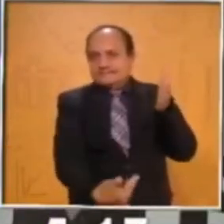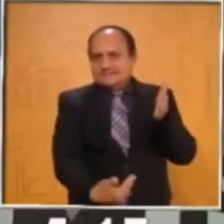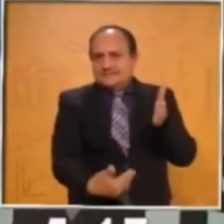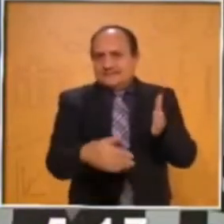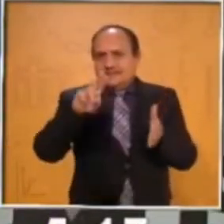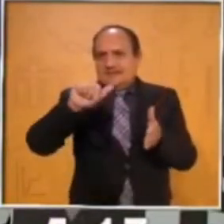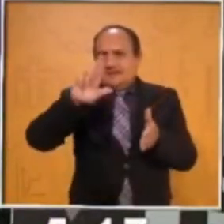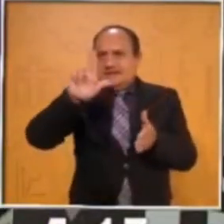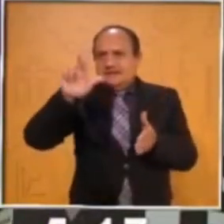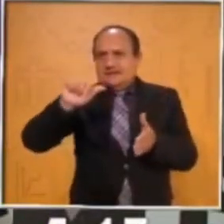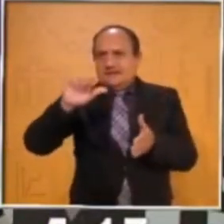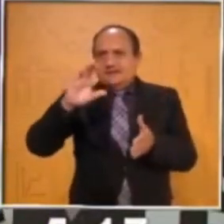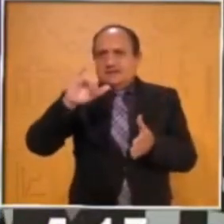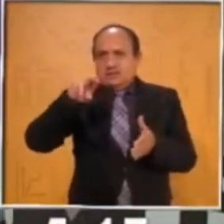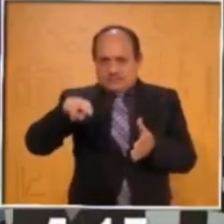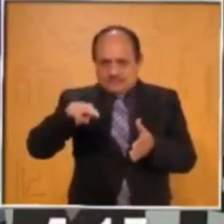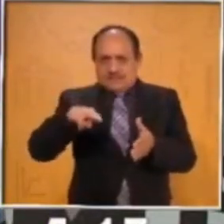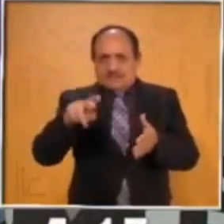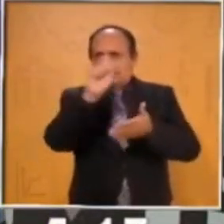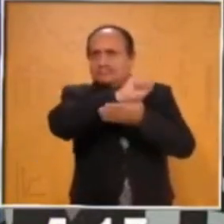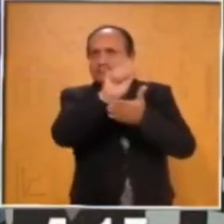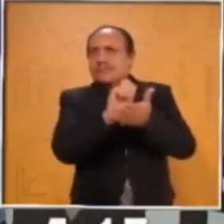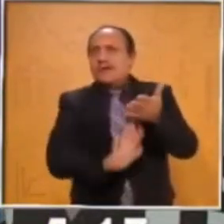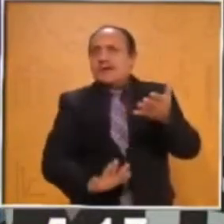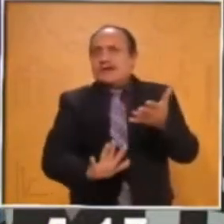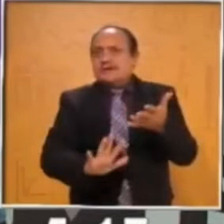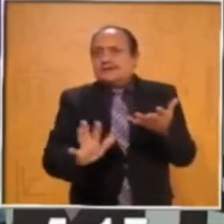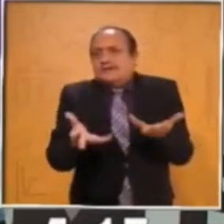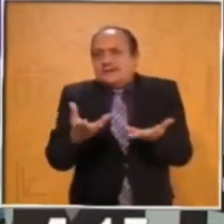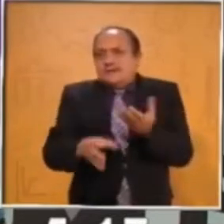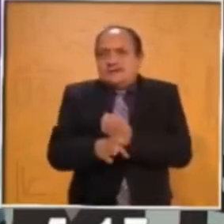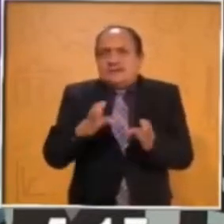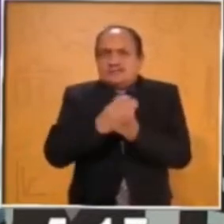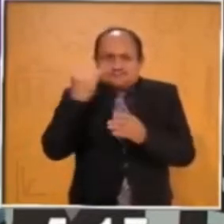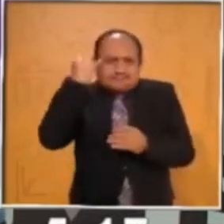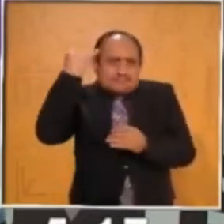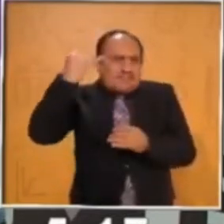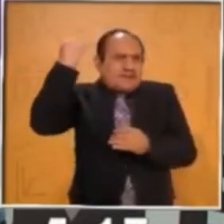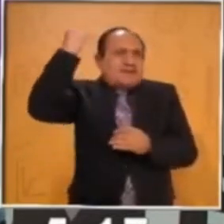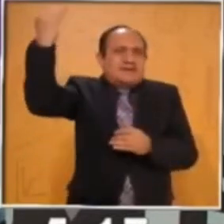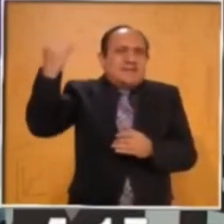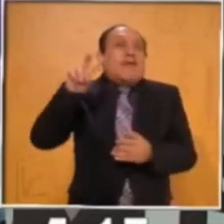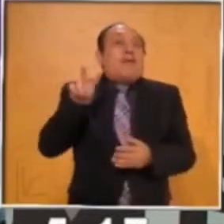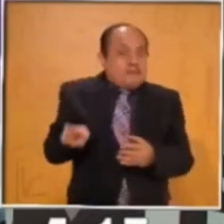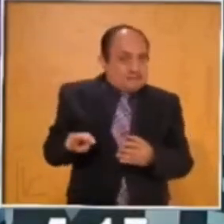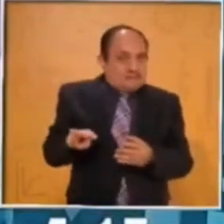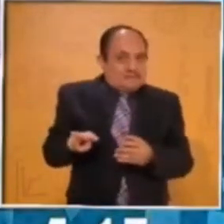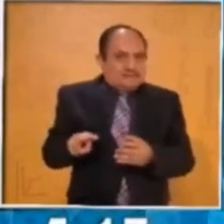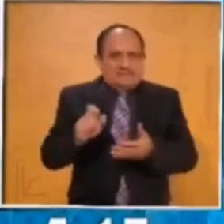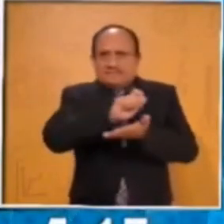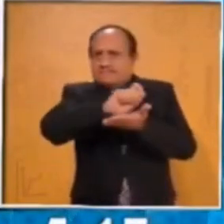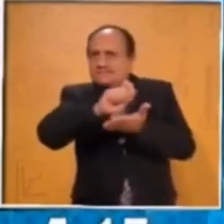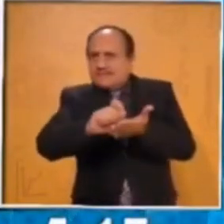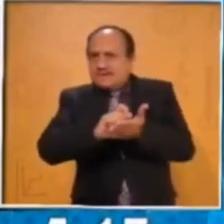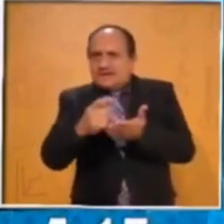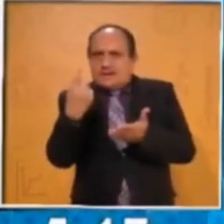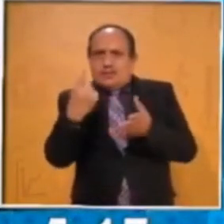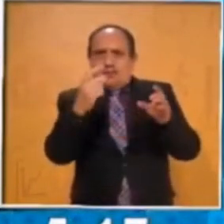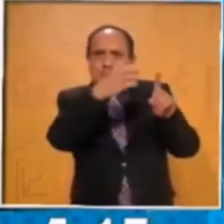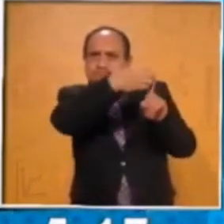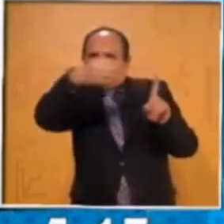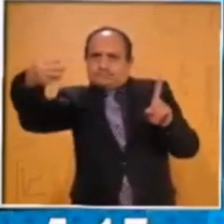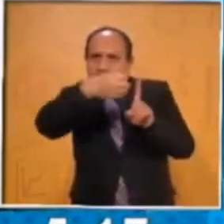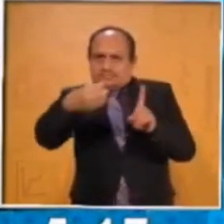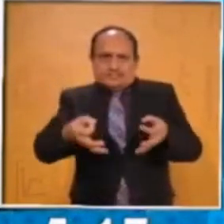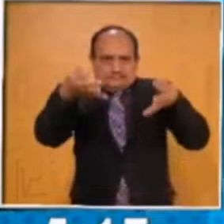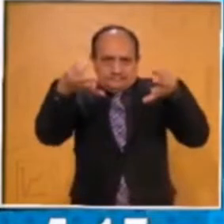narración. Una narración es un relato de hechos fantásticos, imaginarios o reales, los cuales se desarrollan mediante una estructura